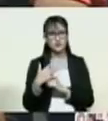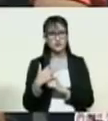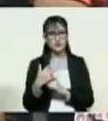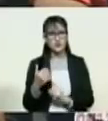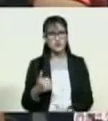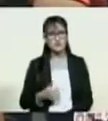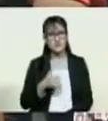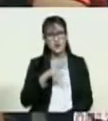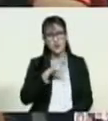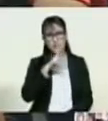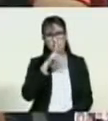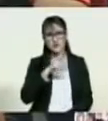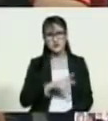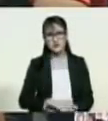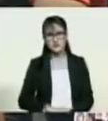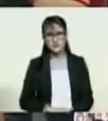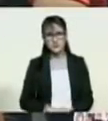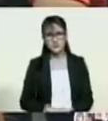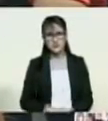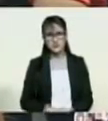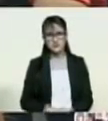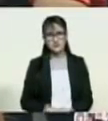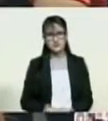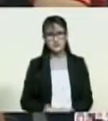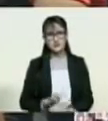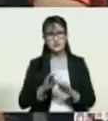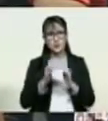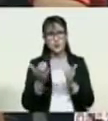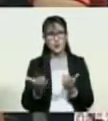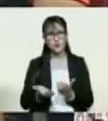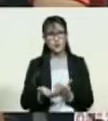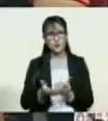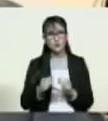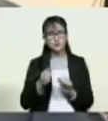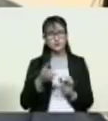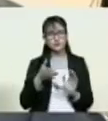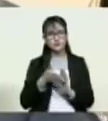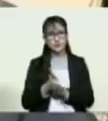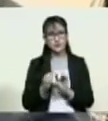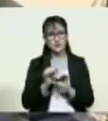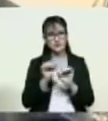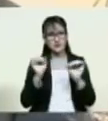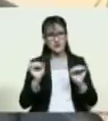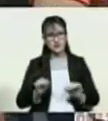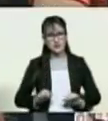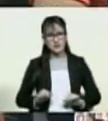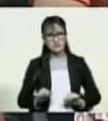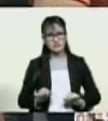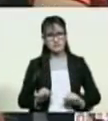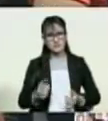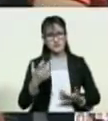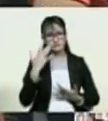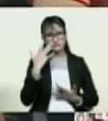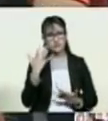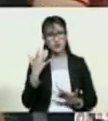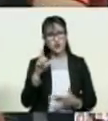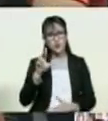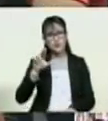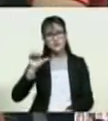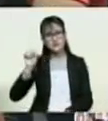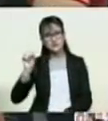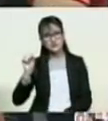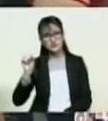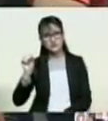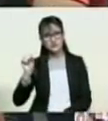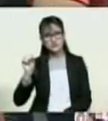más depravada que ha vivido el hemisferio en cuanto al sistema funcionarial, lo ha visto con el señor Luis Almagro. Así que